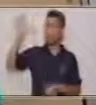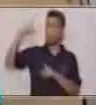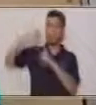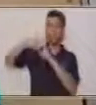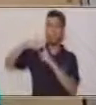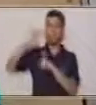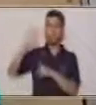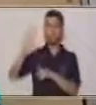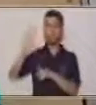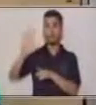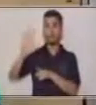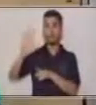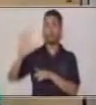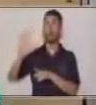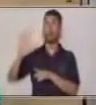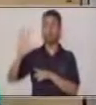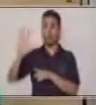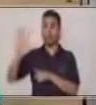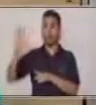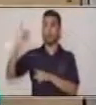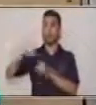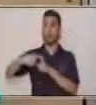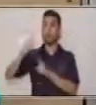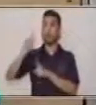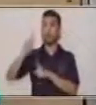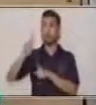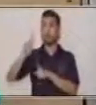Ah, muy bien, son 10, más 1,